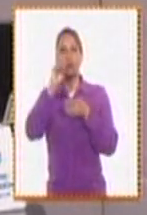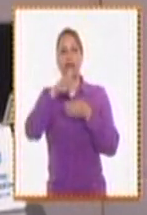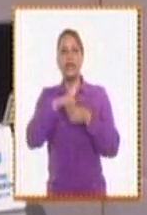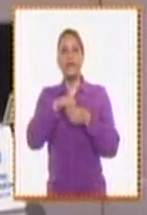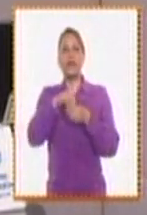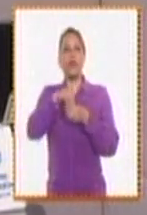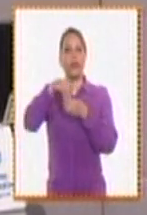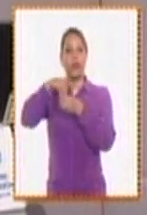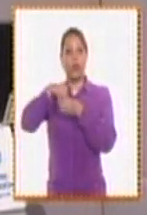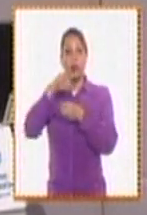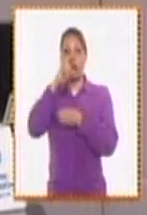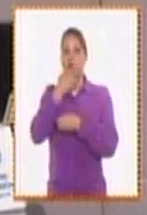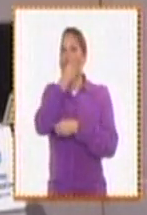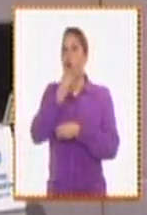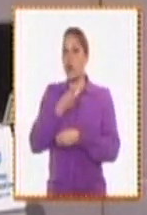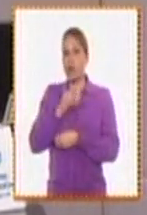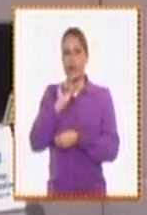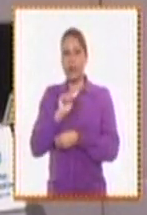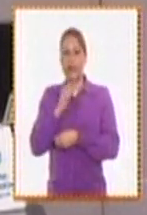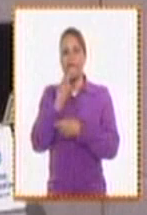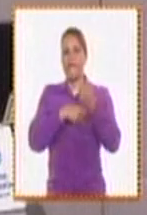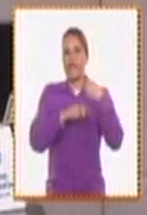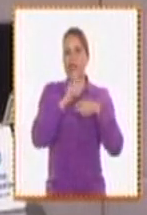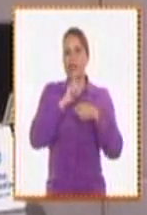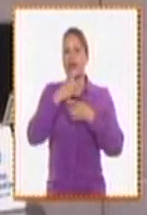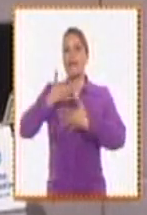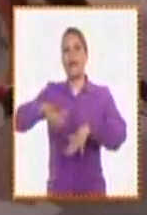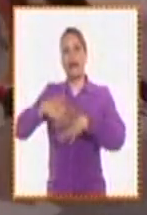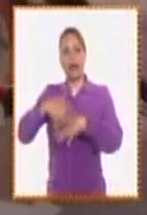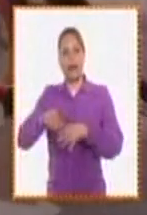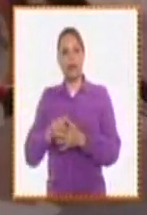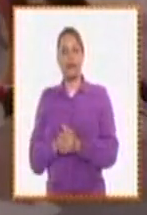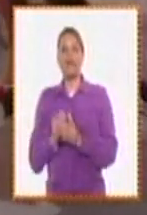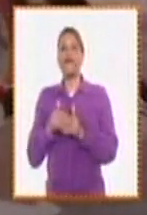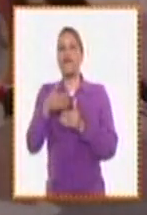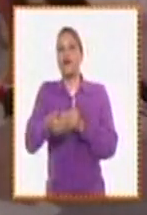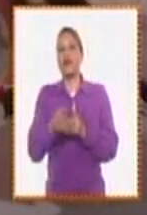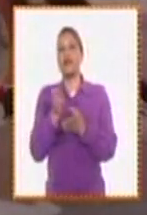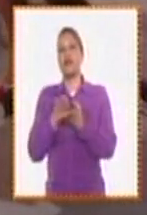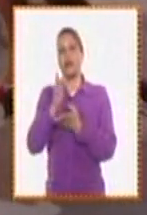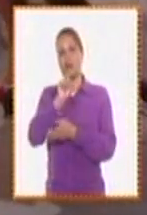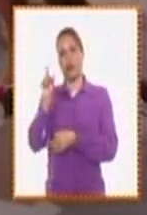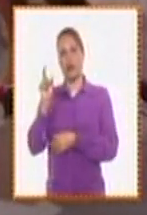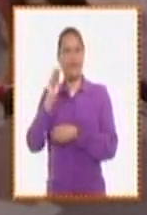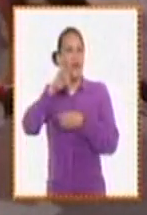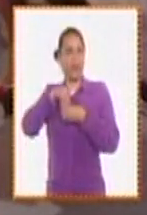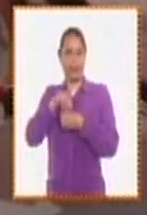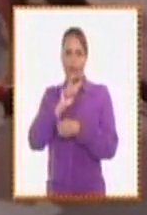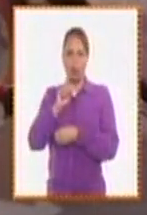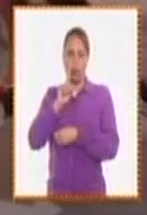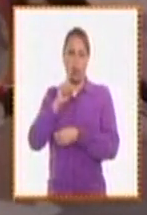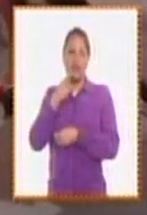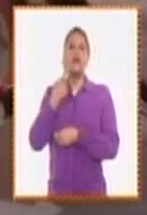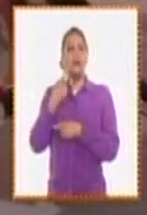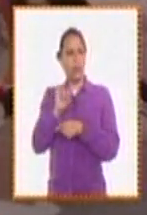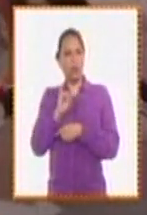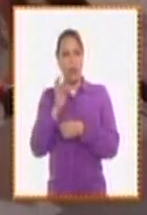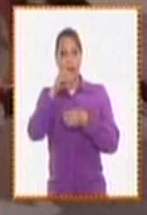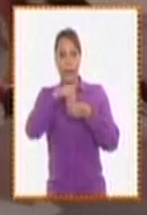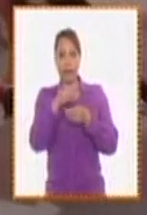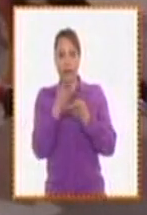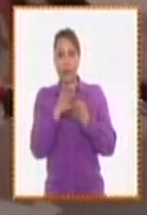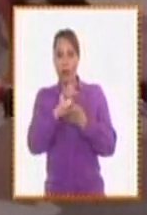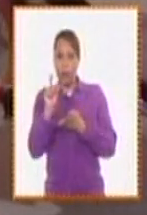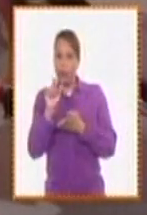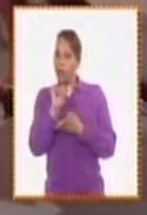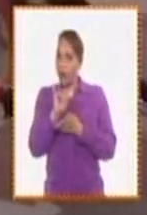involucran adolescentes y jóvenes es en la vía pública. ¿Ocurren fuera de la escuela? Ocurren fuera de la escuela. Sin negar que hemos tenido hechos en